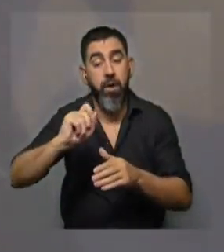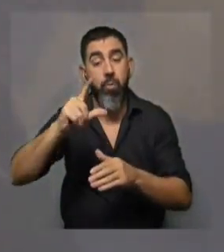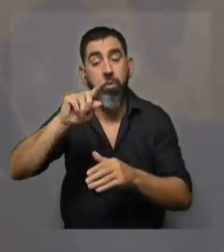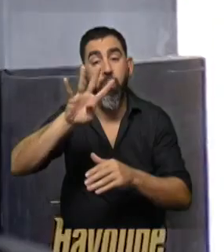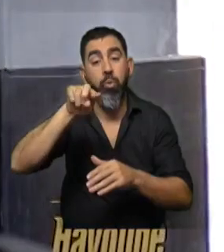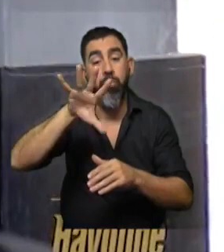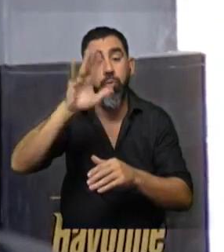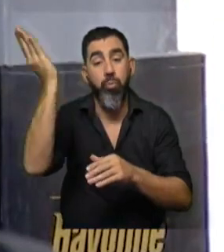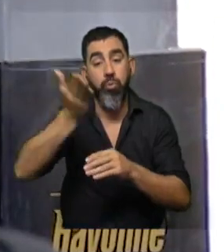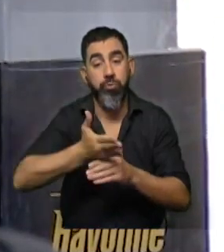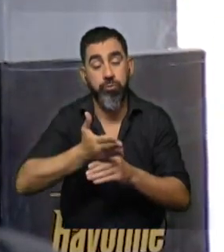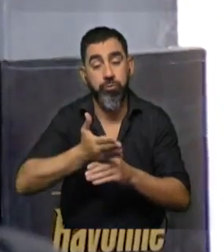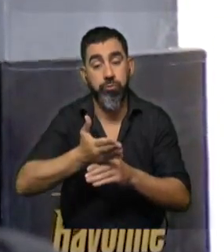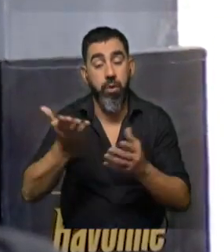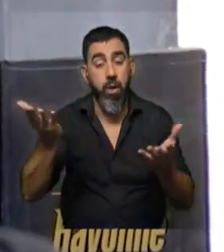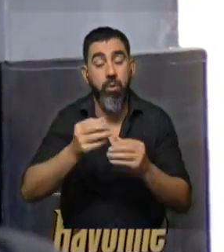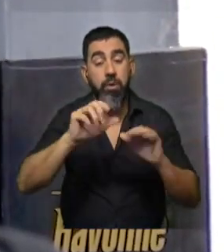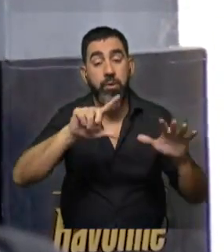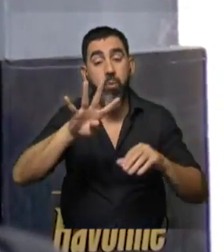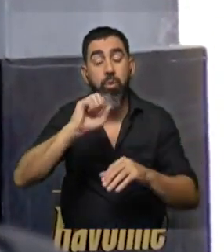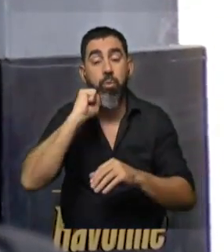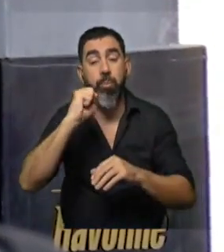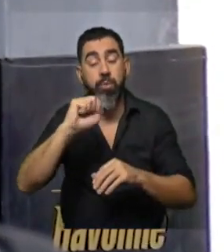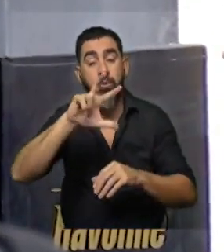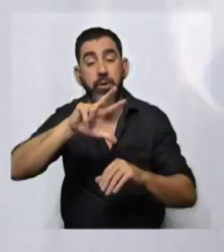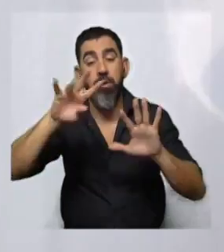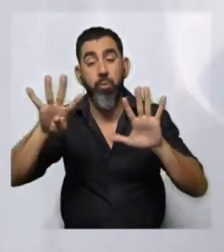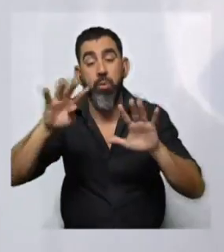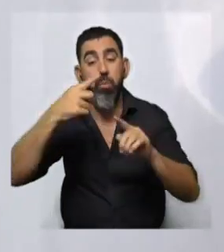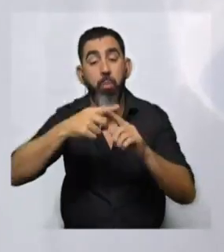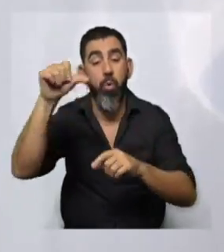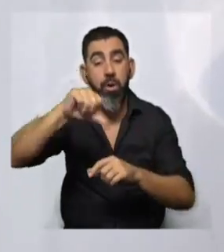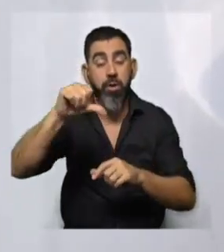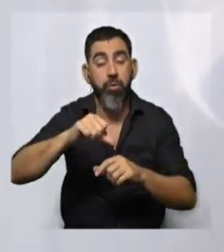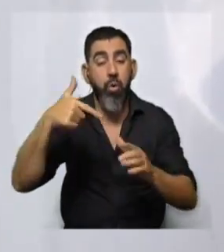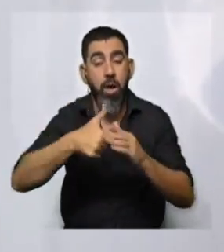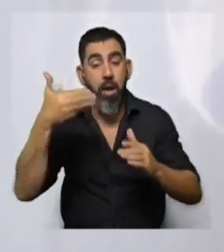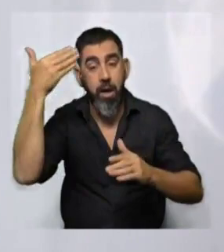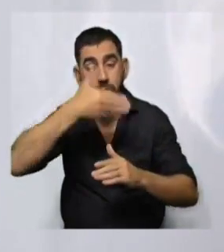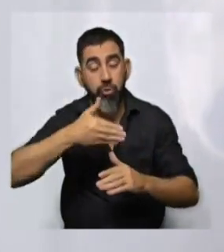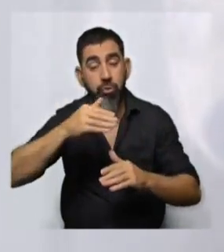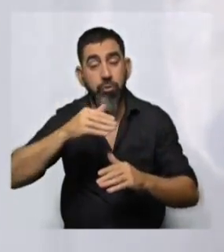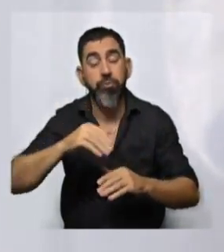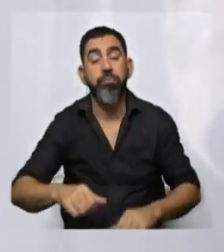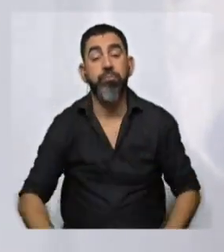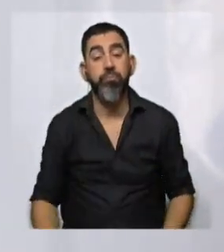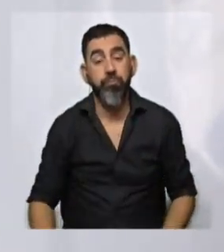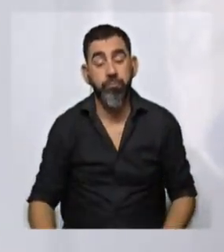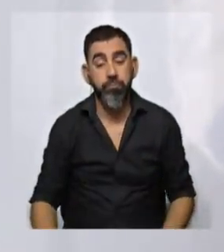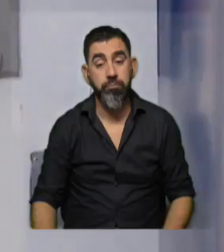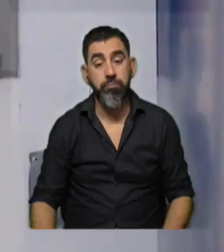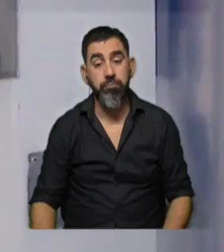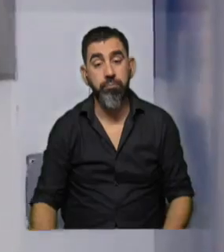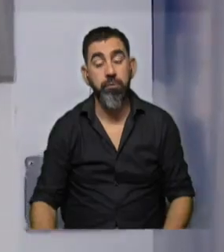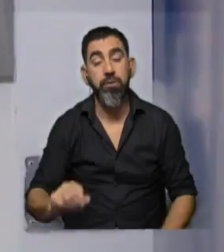del 4.5% pasará a costar 74 pesos con 39 por litro el gasoil 50 s